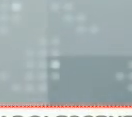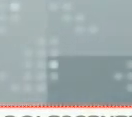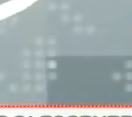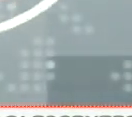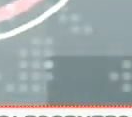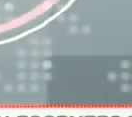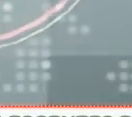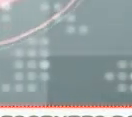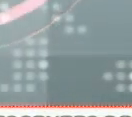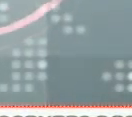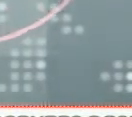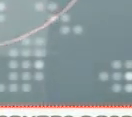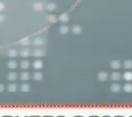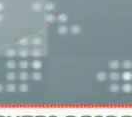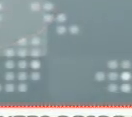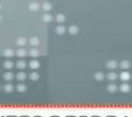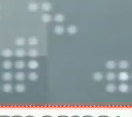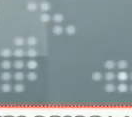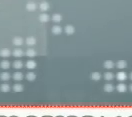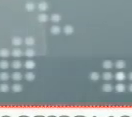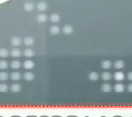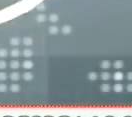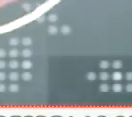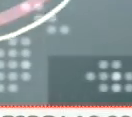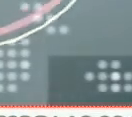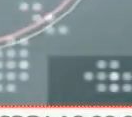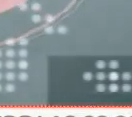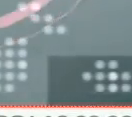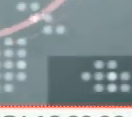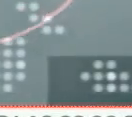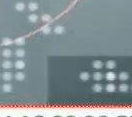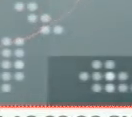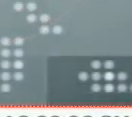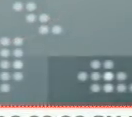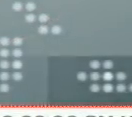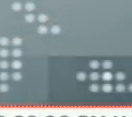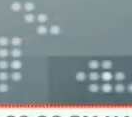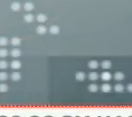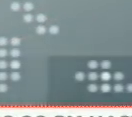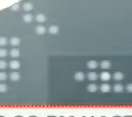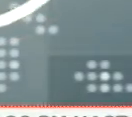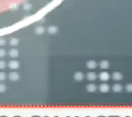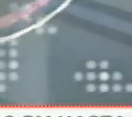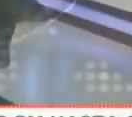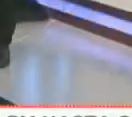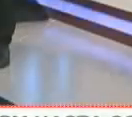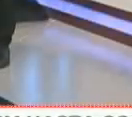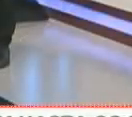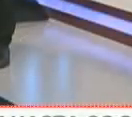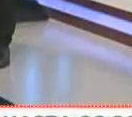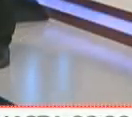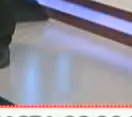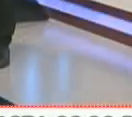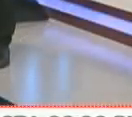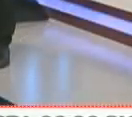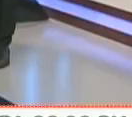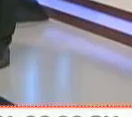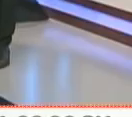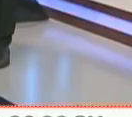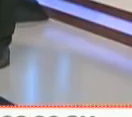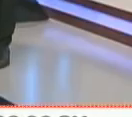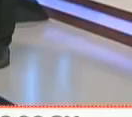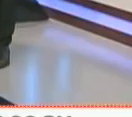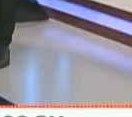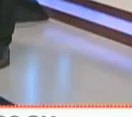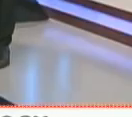una verdadera amenaza para Venezuela. Adelante, Bart. Vicepresidenta, nos gustaría saber desde el punto de vista de lo que han sido los